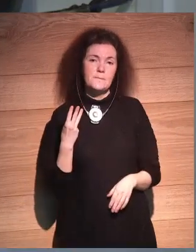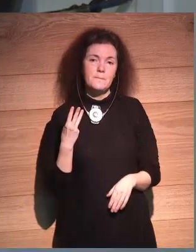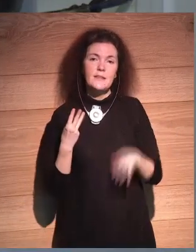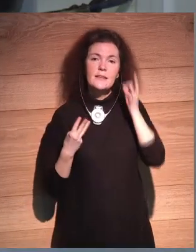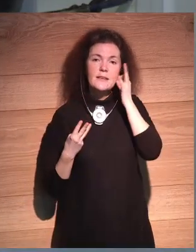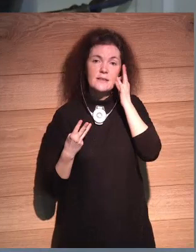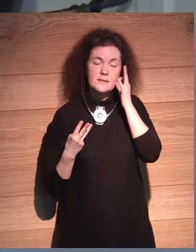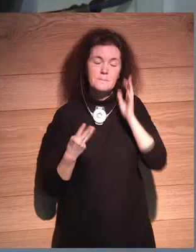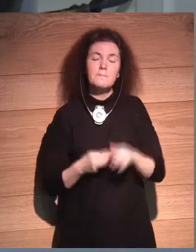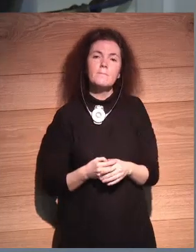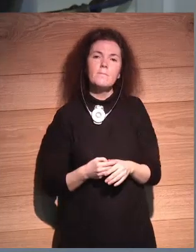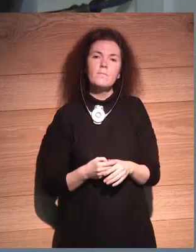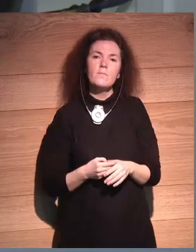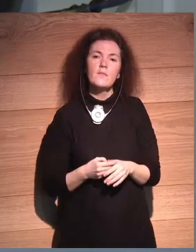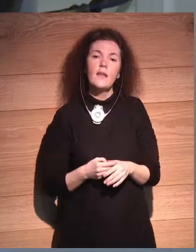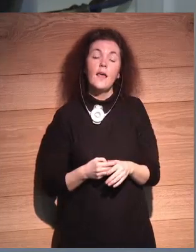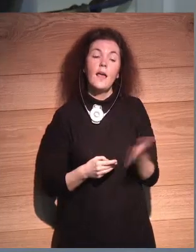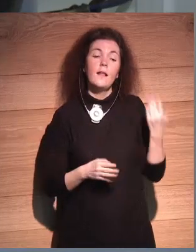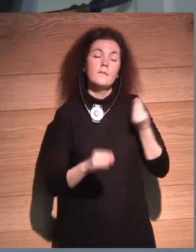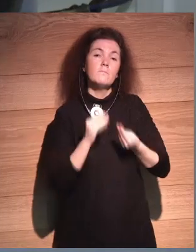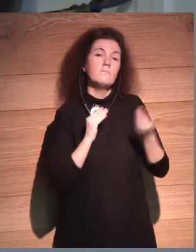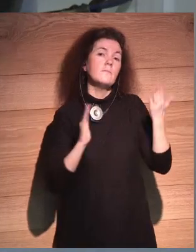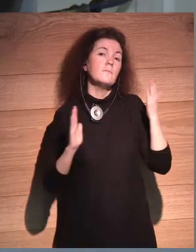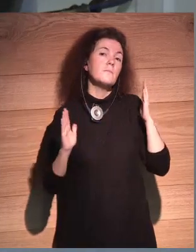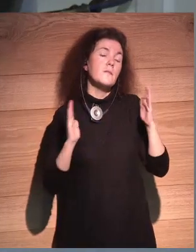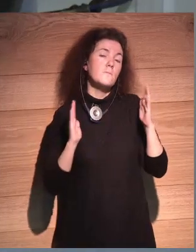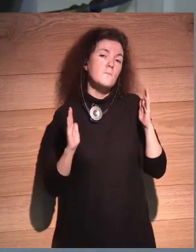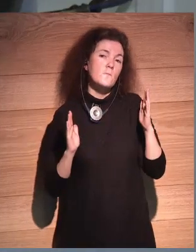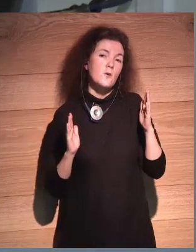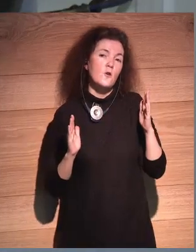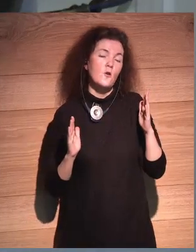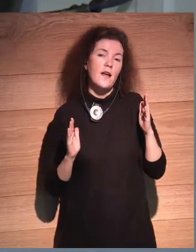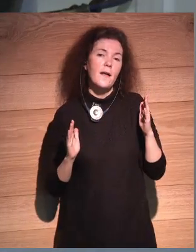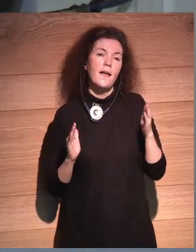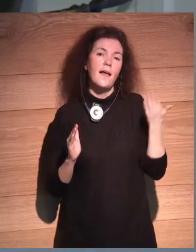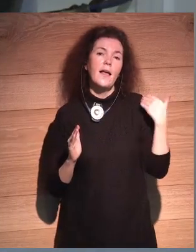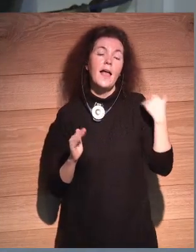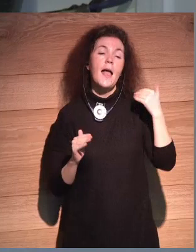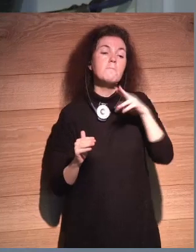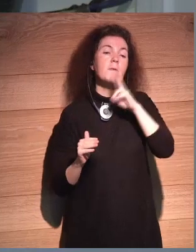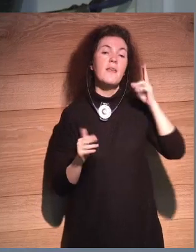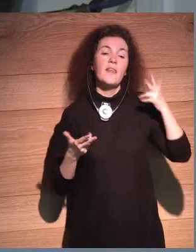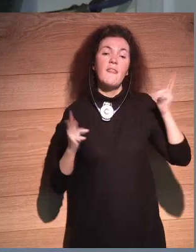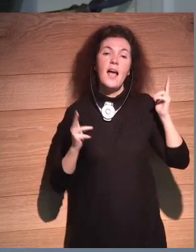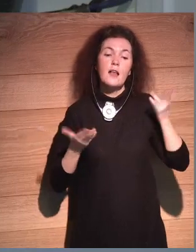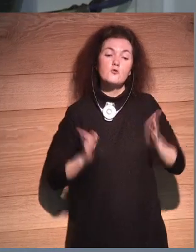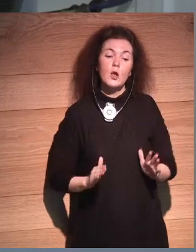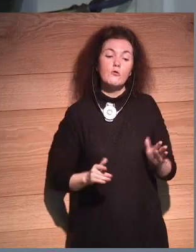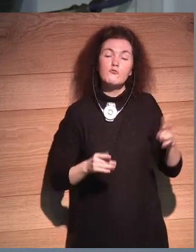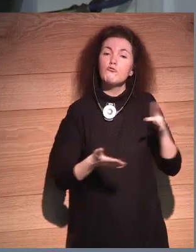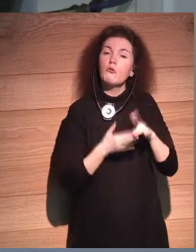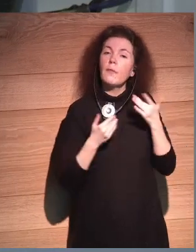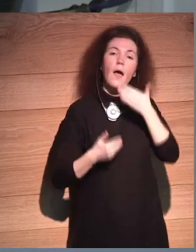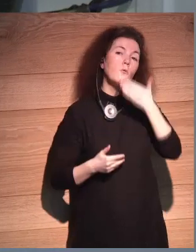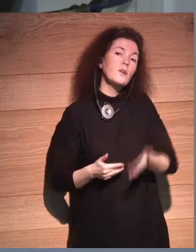hijas y pertenece a esa generación a la que las madres dejaban a sus hijos aburrirse,